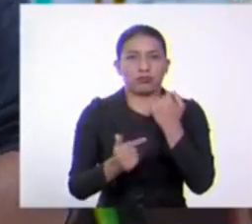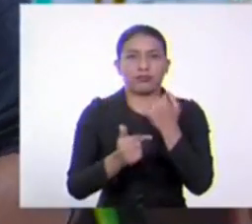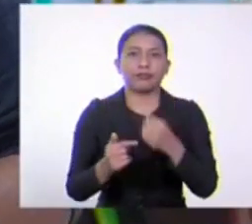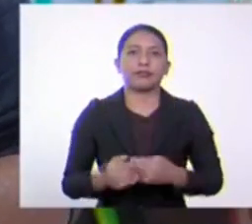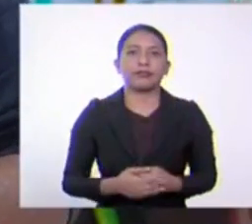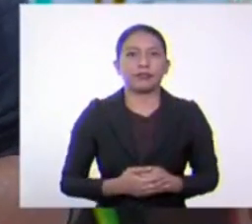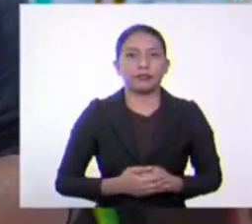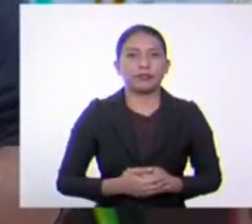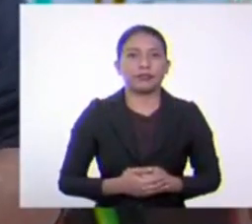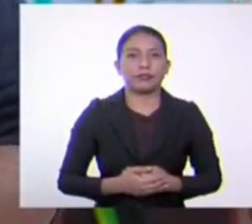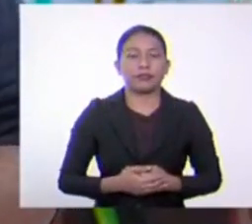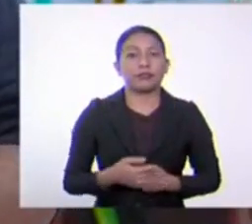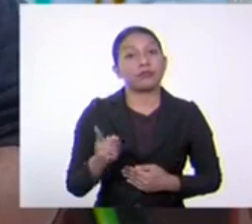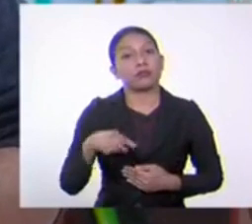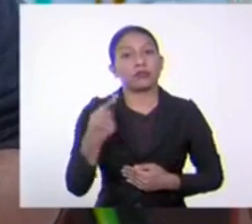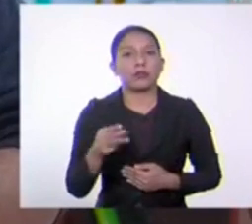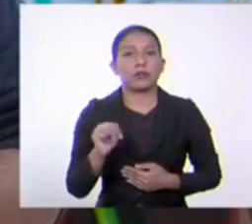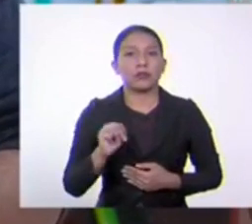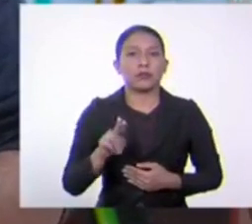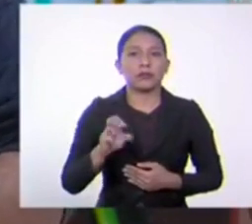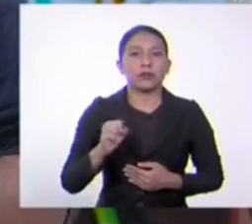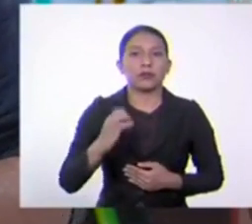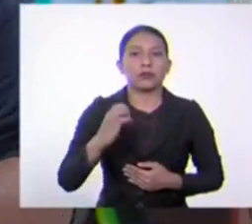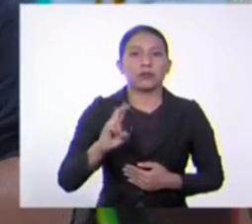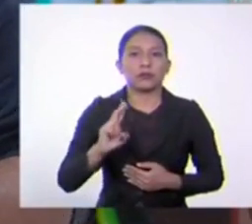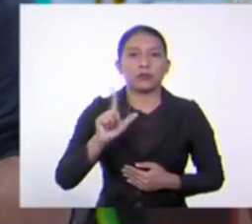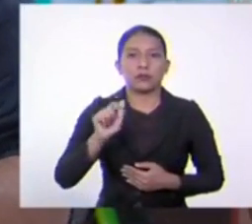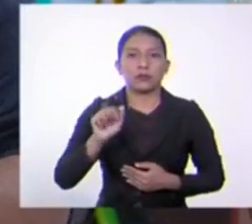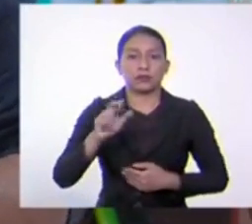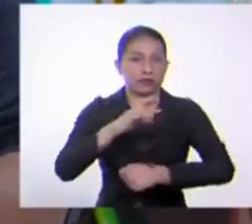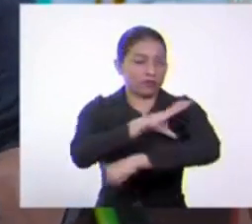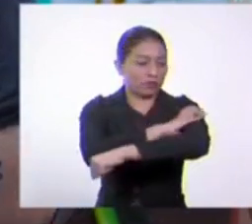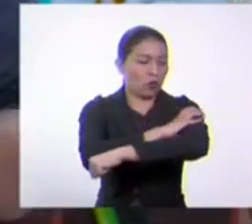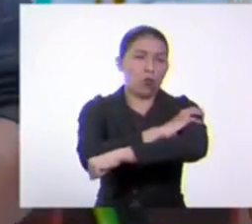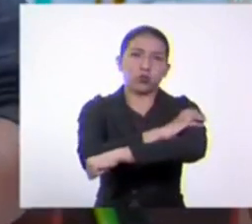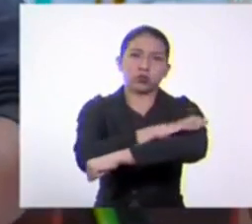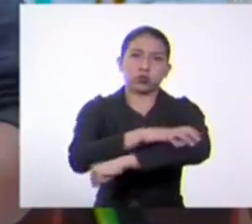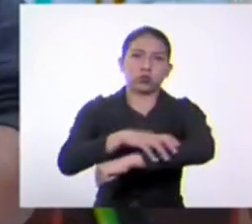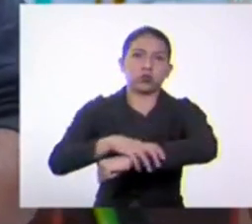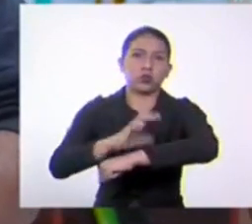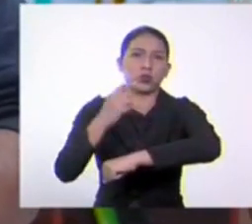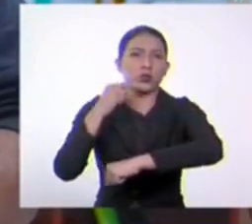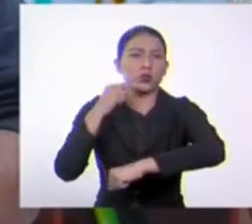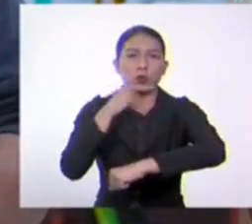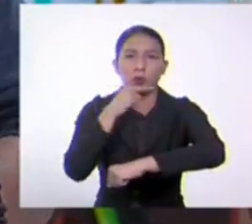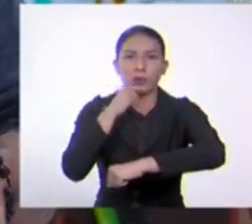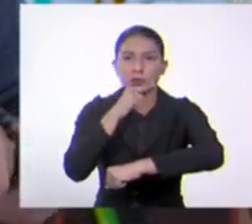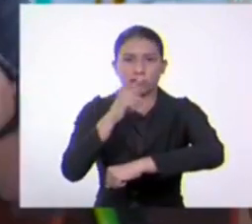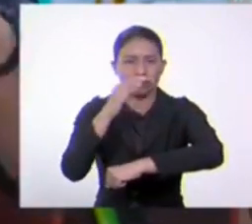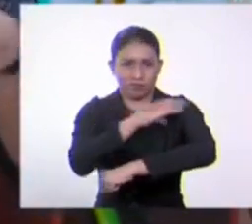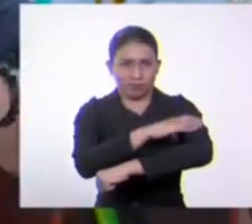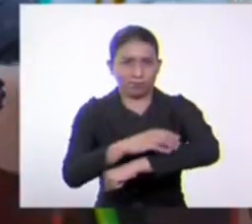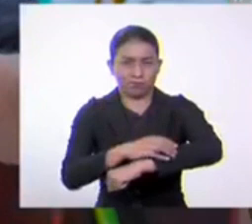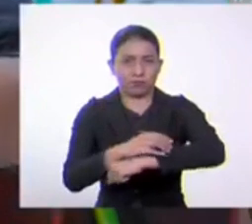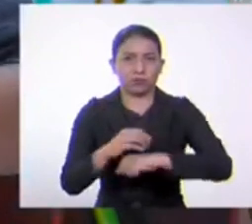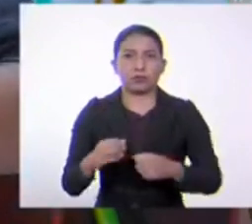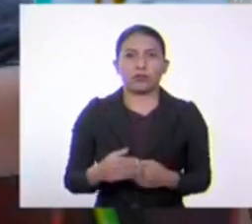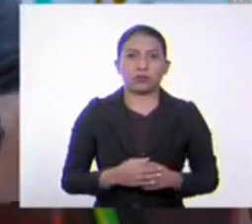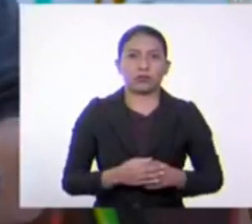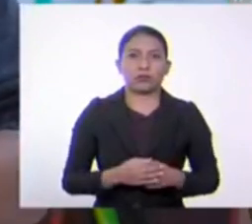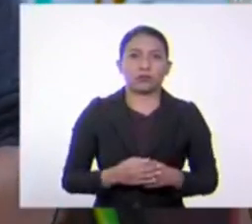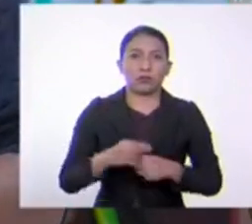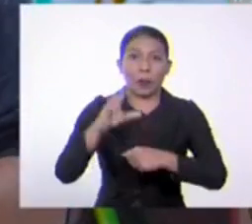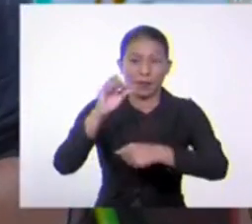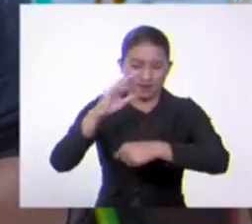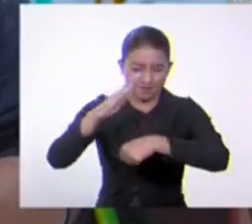tejido muscular, sabemos que existen diferentes tipos de músculos. Están los músculos esqueléticos o los que están